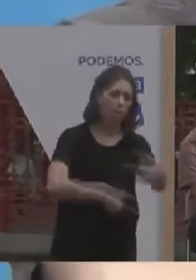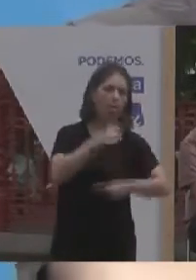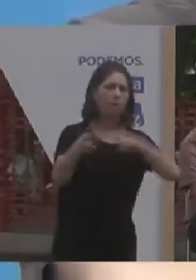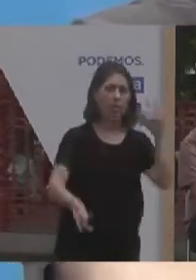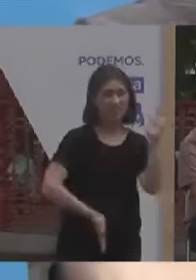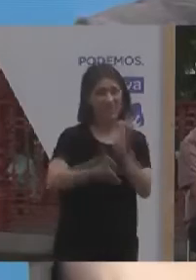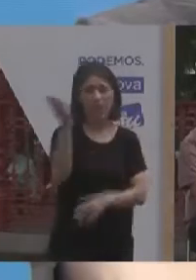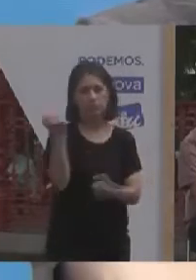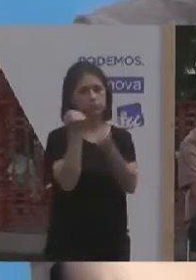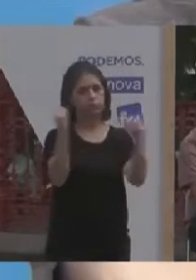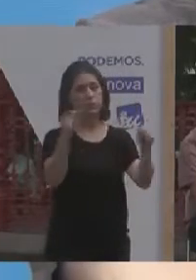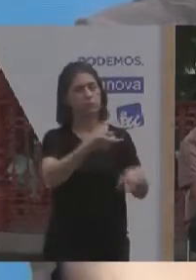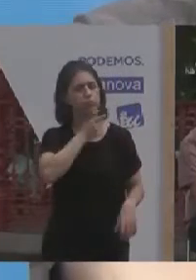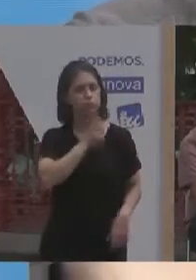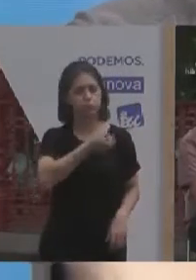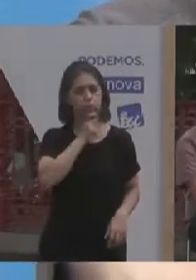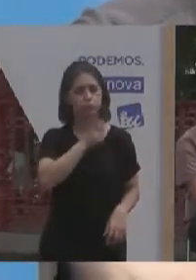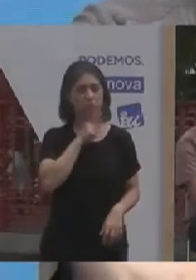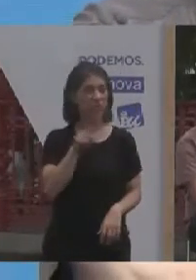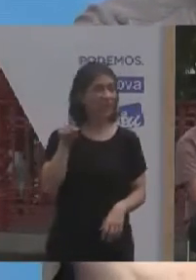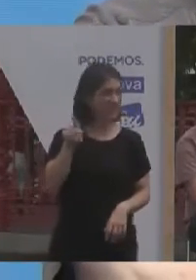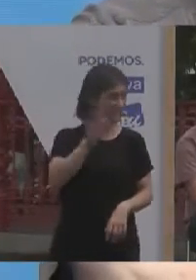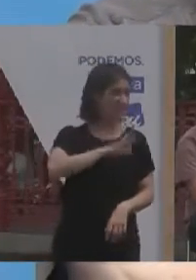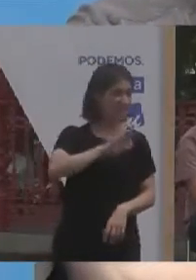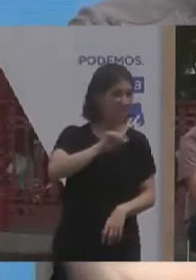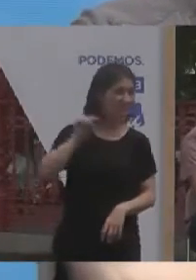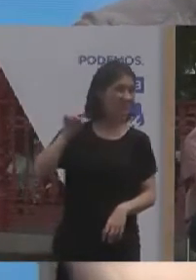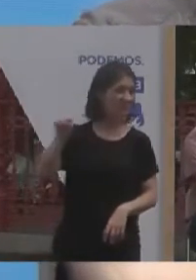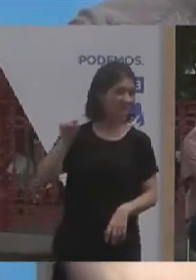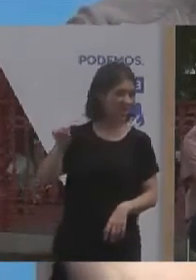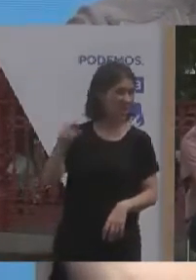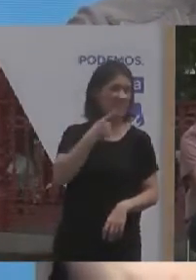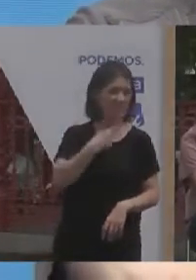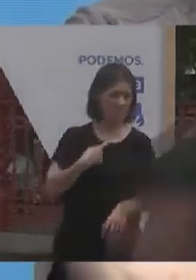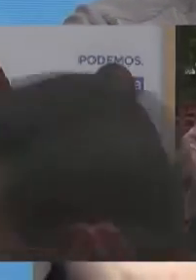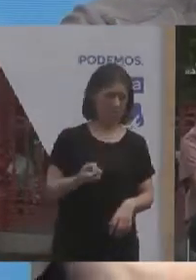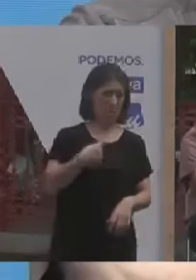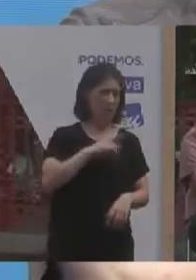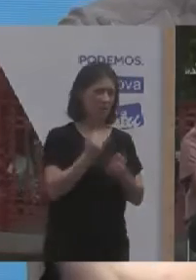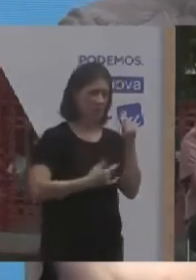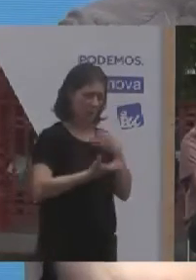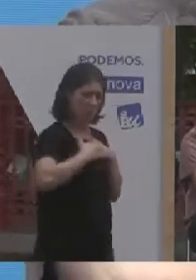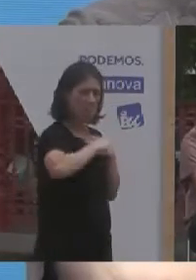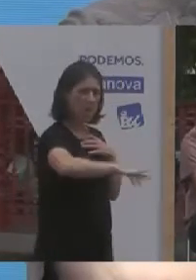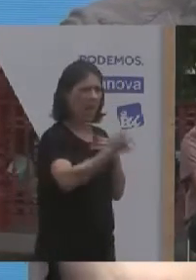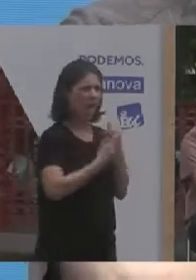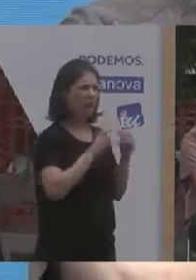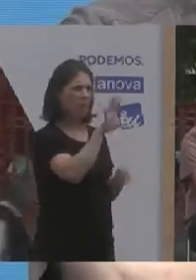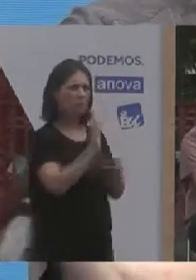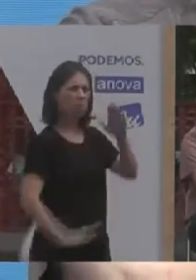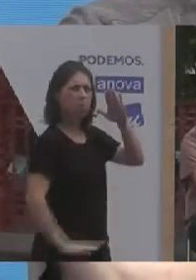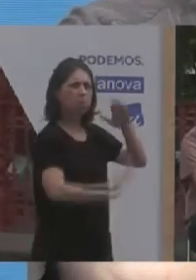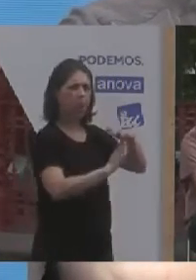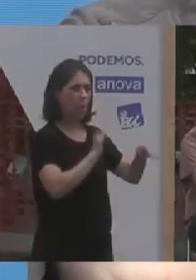sair. Este señor que nos di que as mareas van a paralizar o país foi